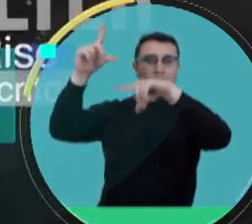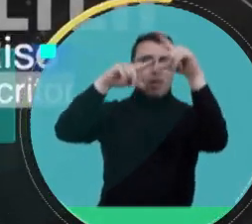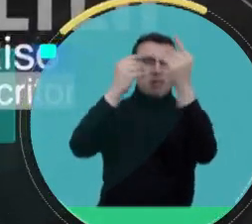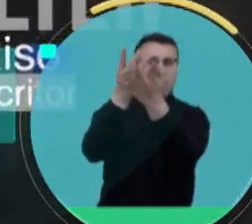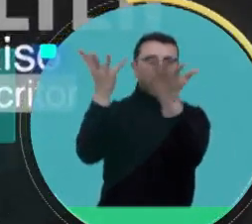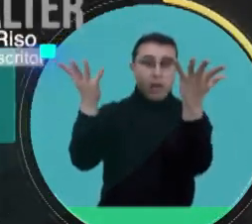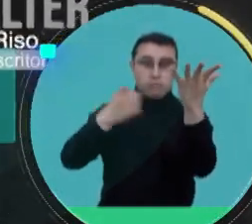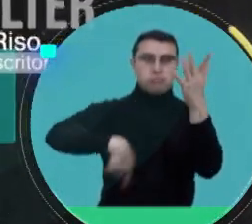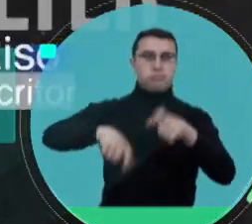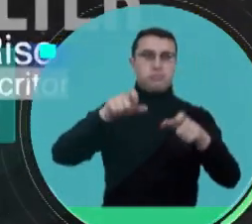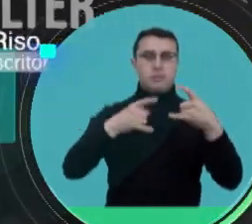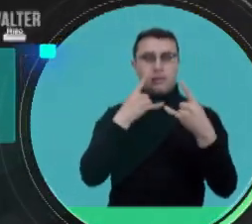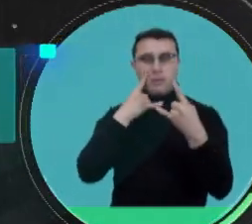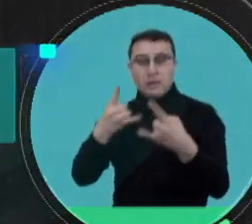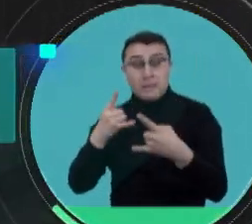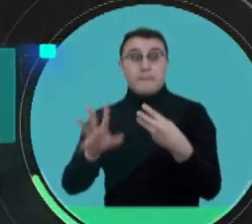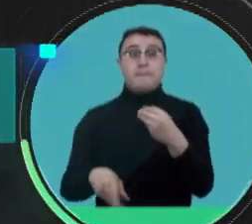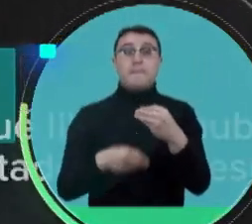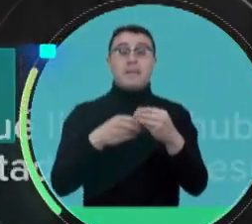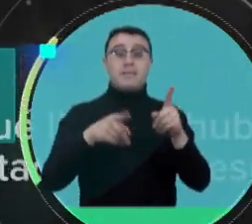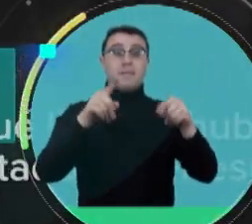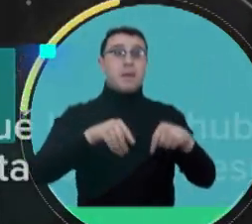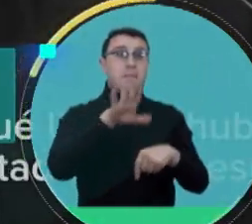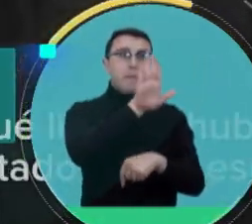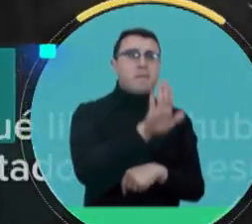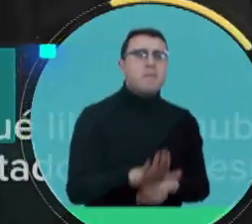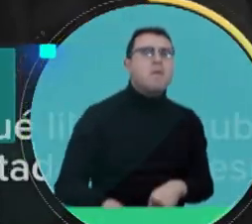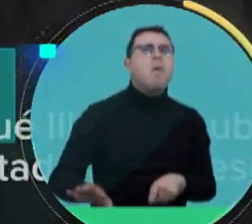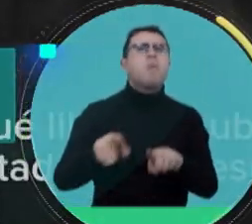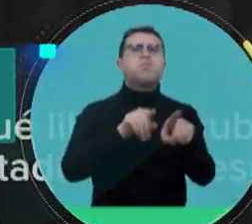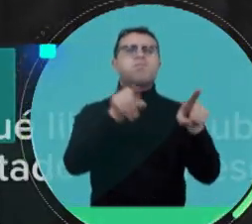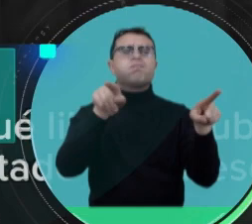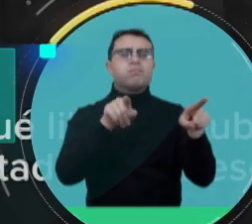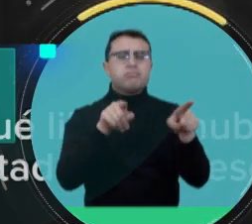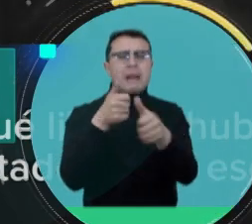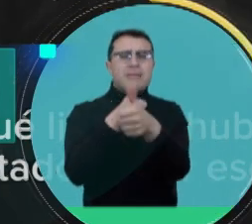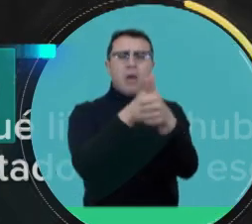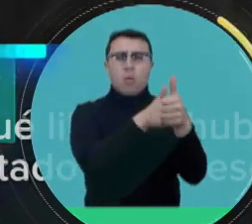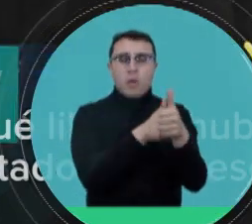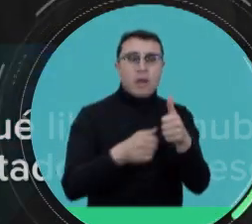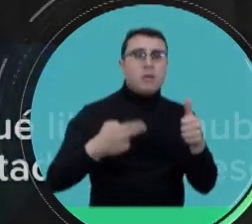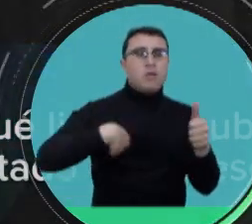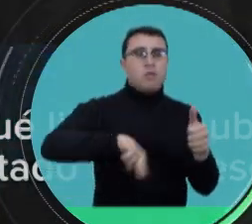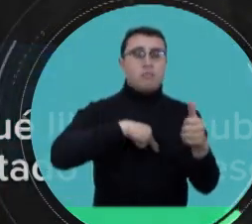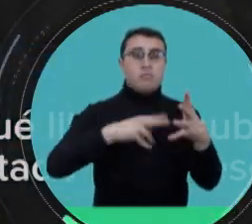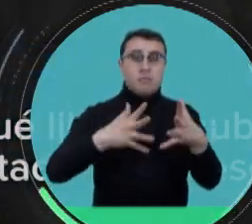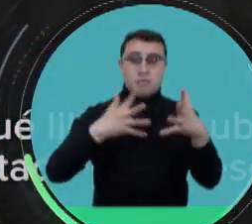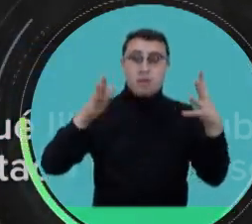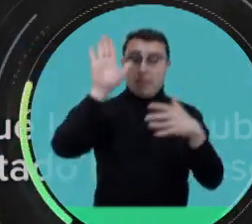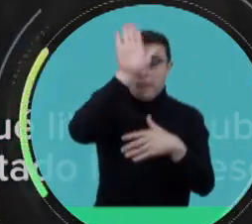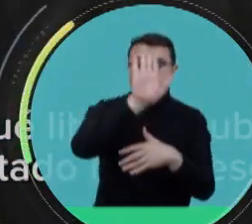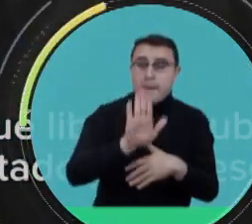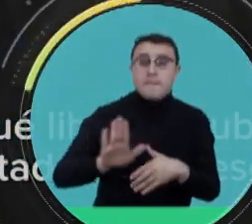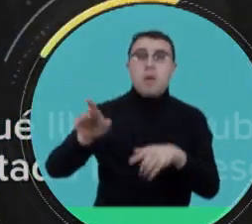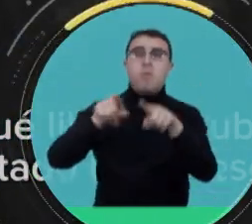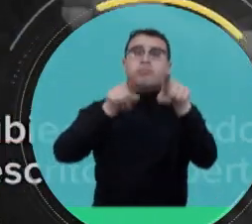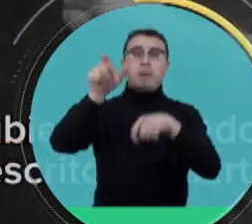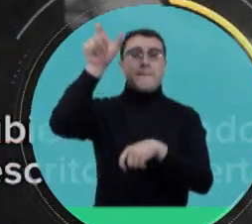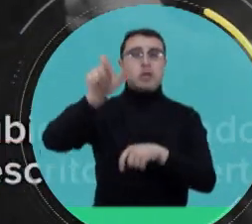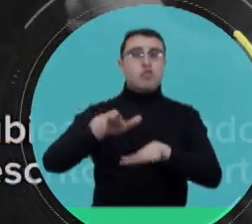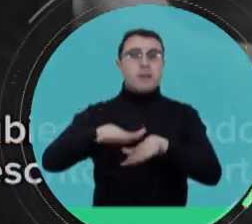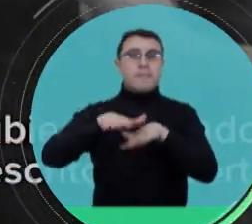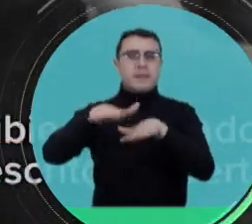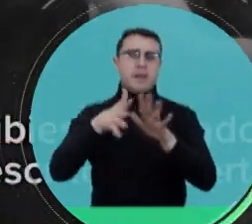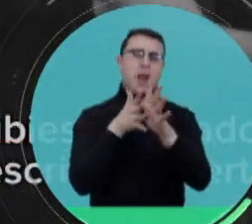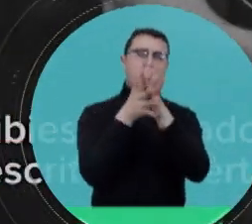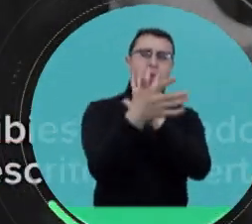astronomía las personas se se se especifican mucho astronomía estamos resaltando la región con cada uno de los tenemos un representante